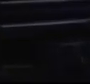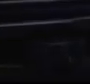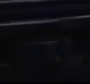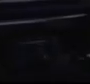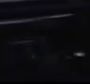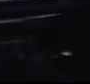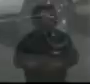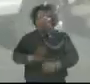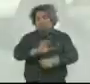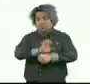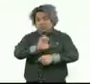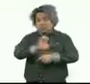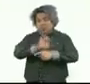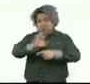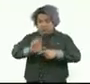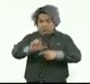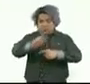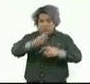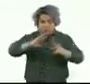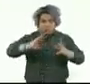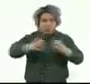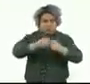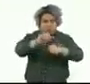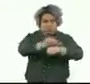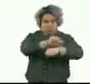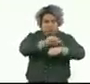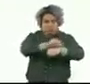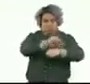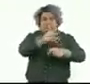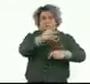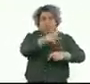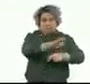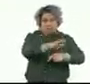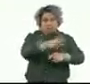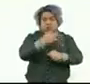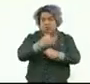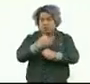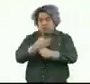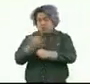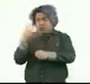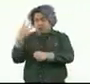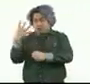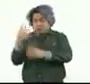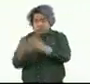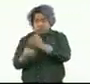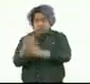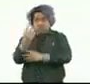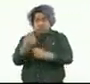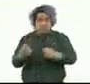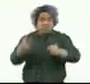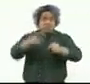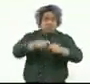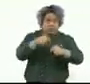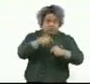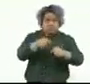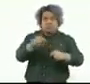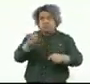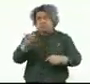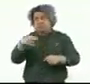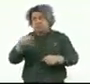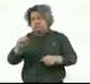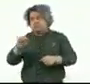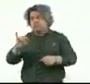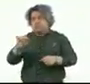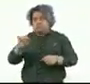Entonces, en total son 10 que ya existen, más estas 4 que nos está entregando el INSABI, son